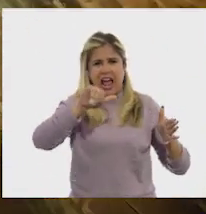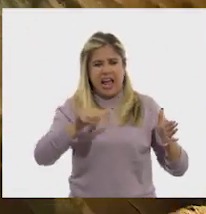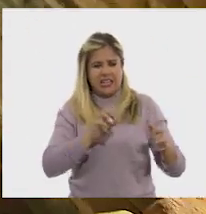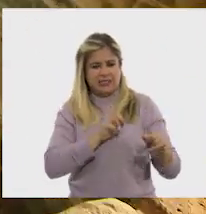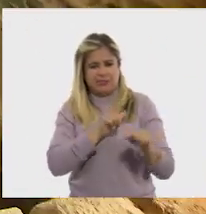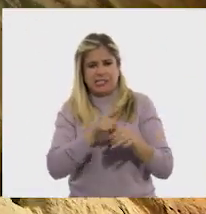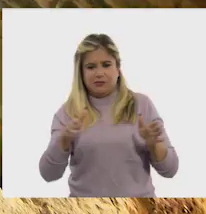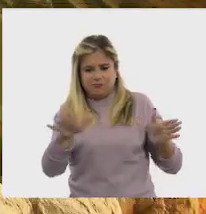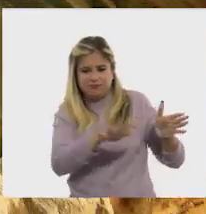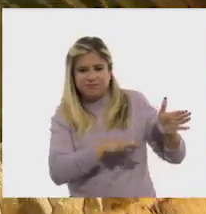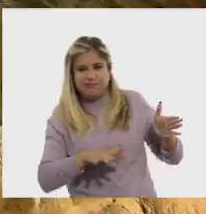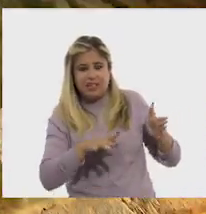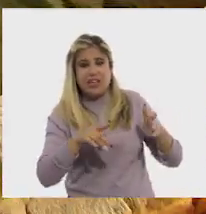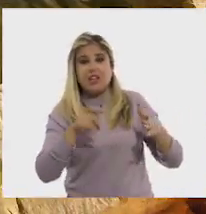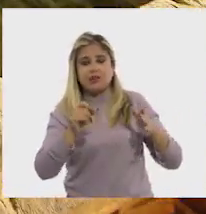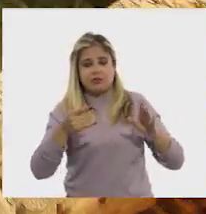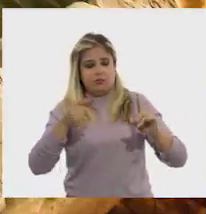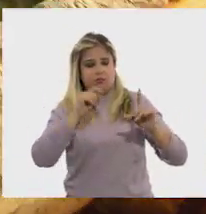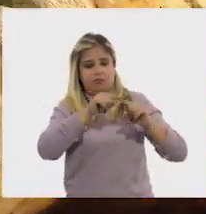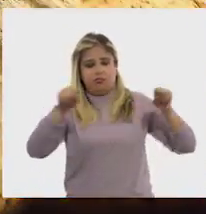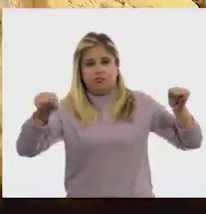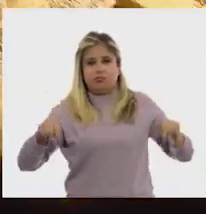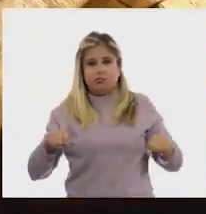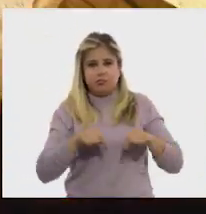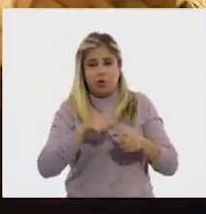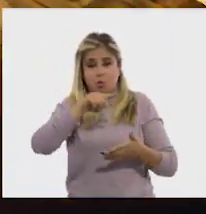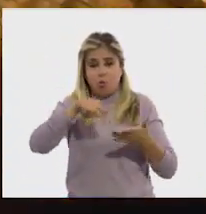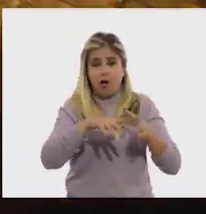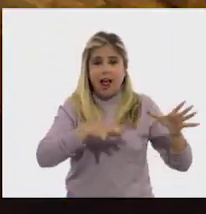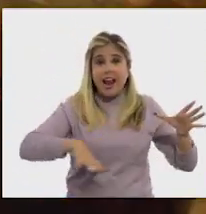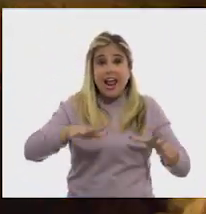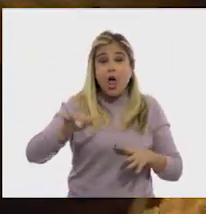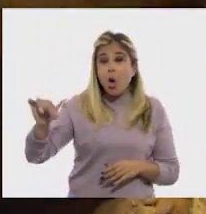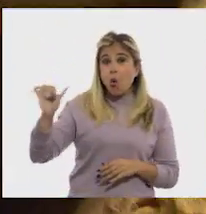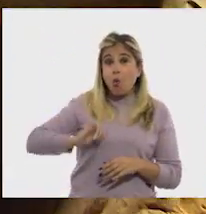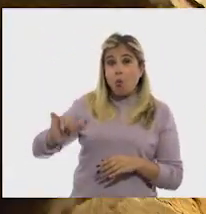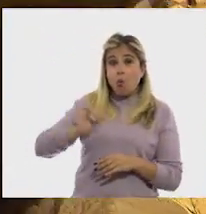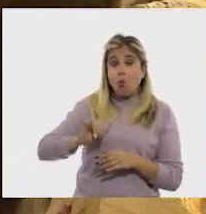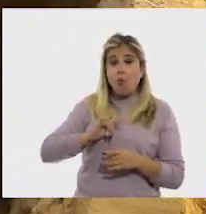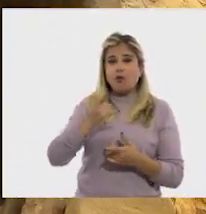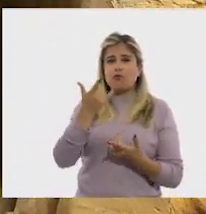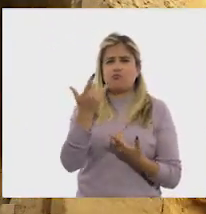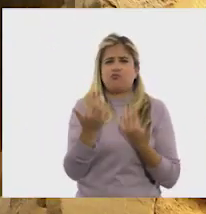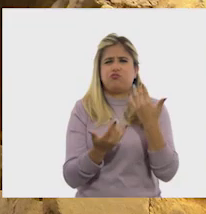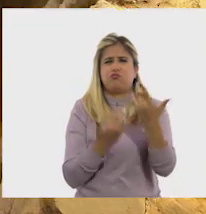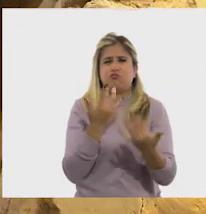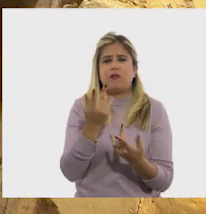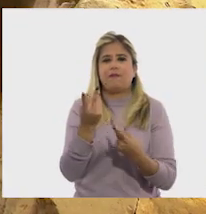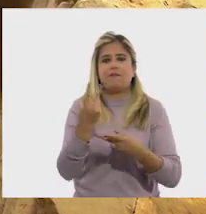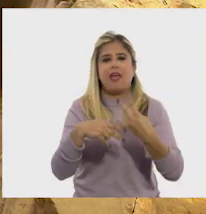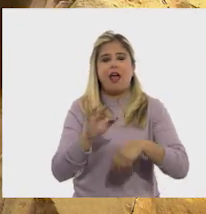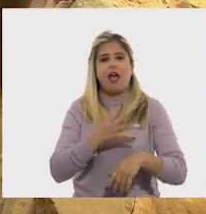un espacio cuadrangular donde nuestros antepasados encendían el fuego para producir vapor.